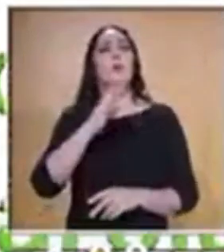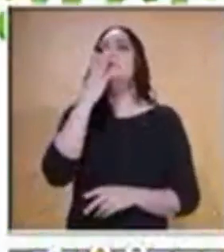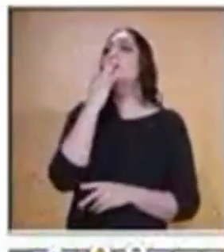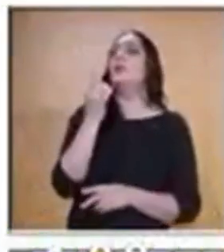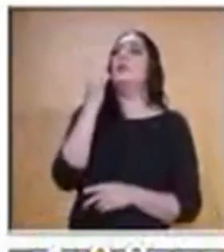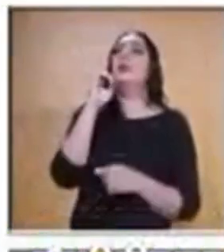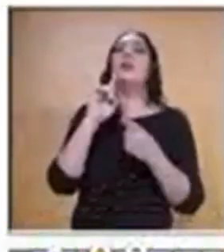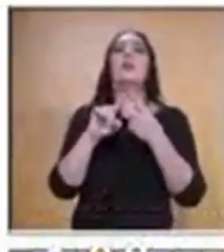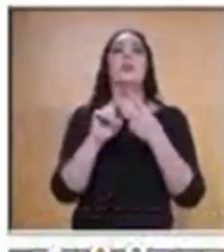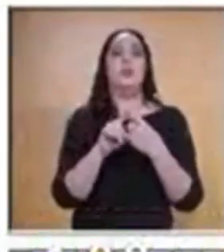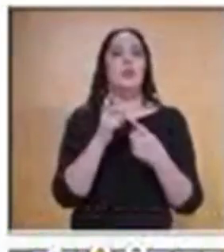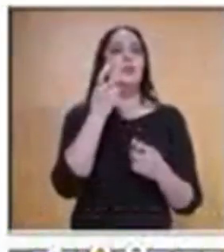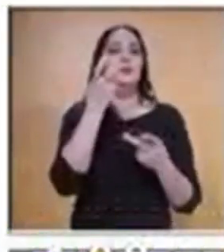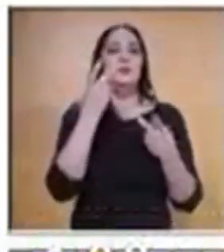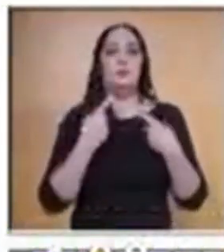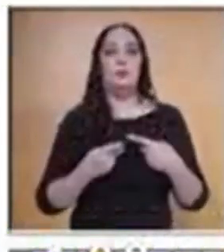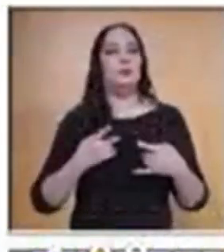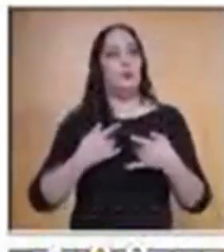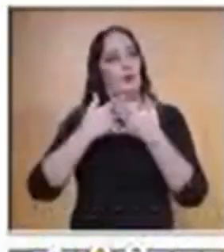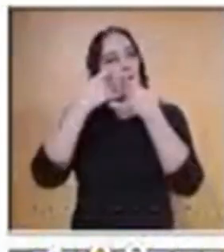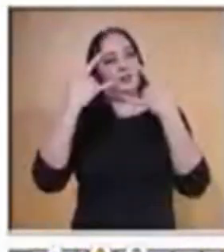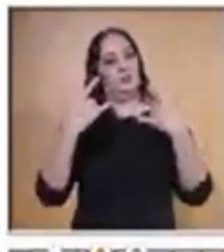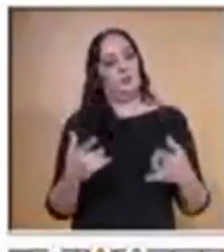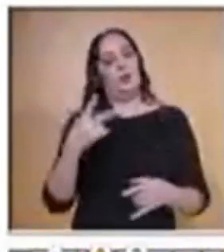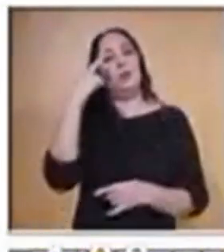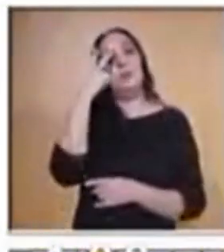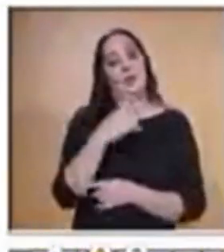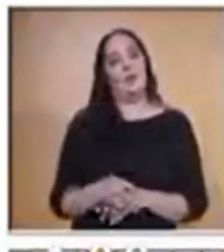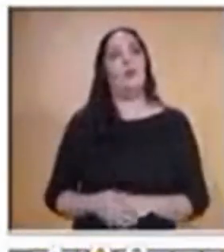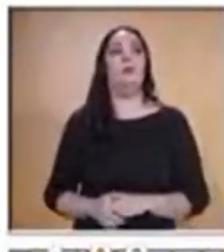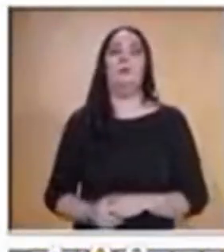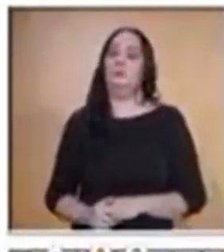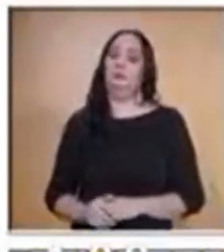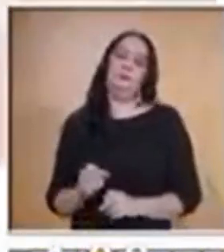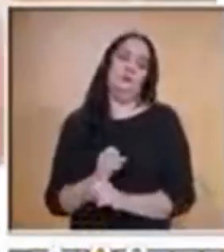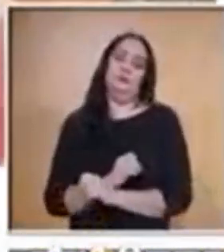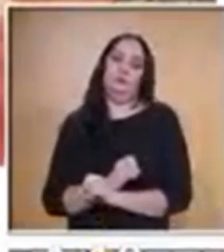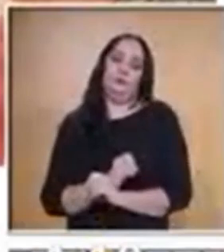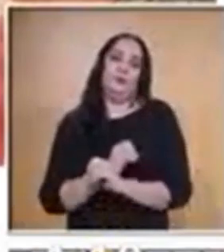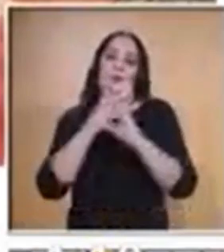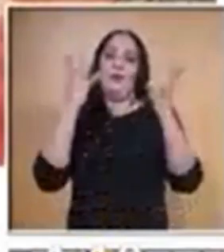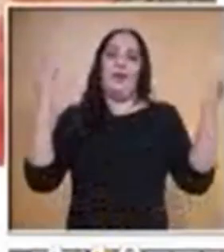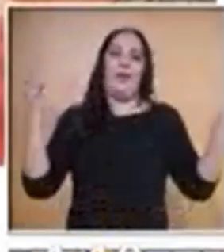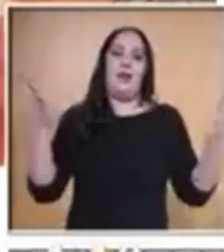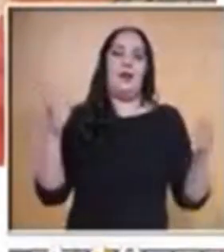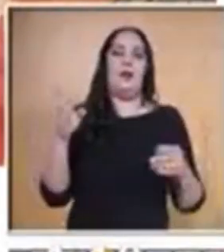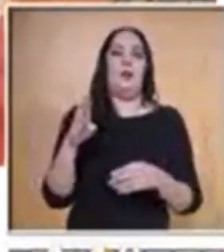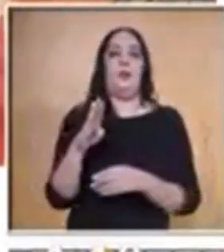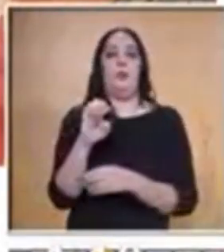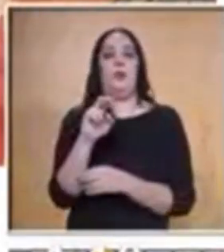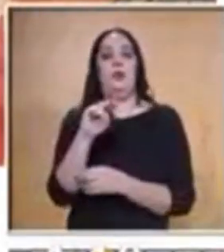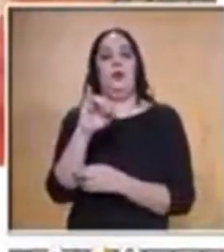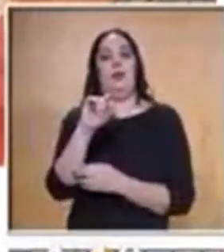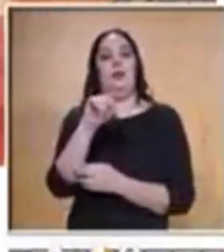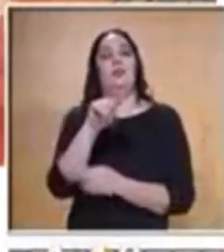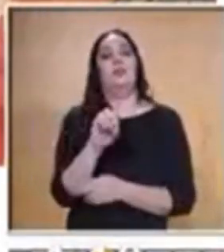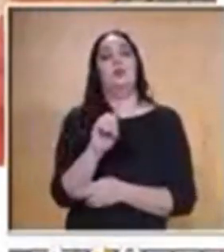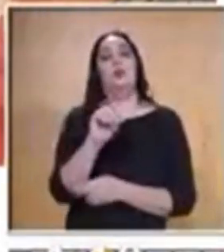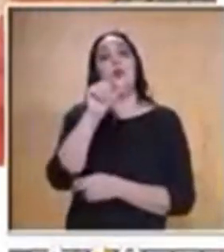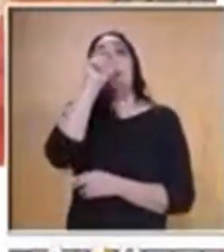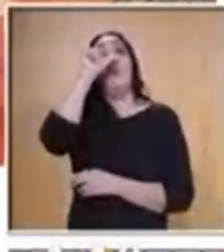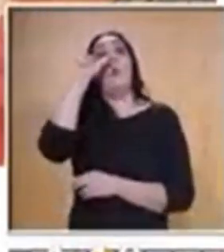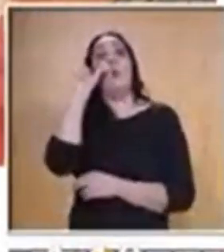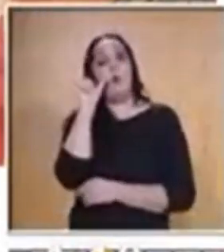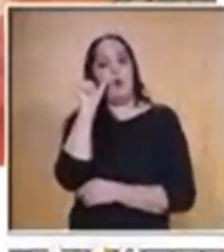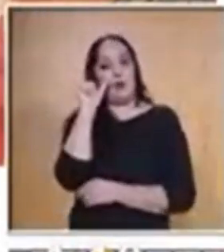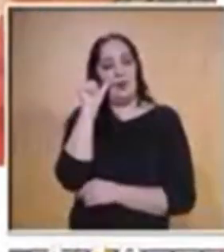este personaje importante para la historia de México. Claro. Estamos hablando de Benito Juárez García, mejor conocido como Benito